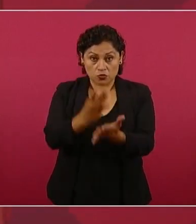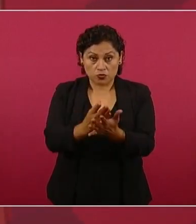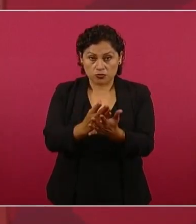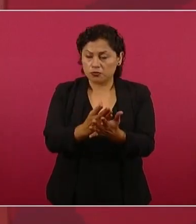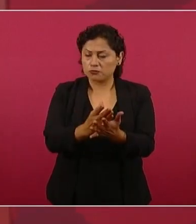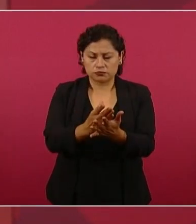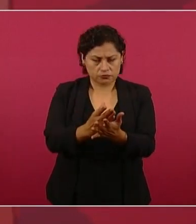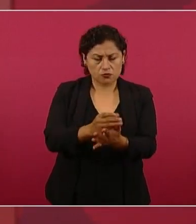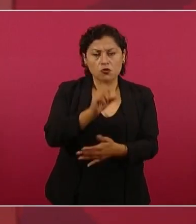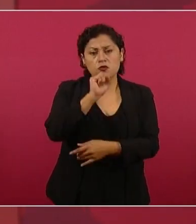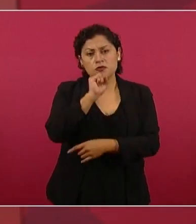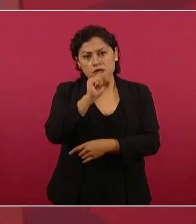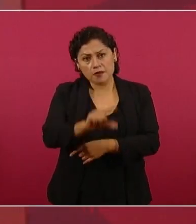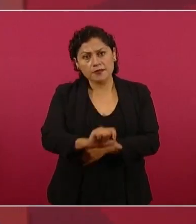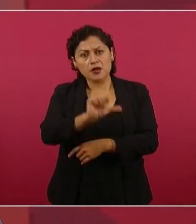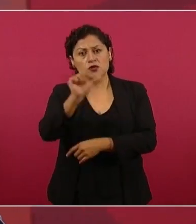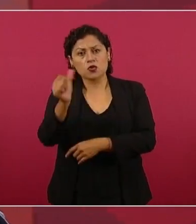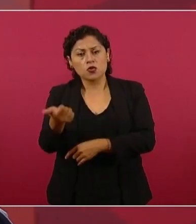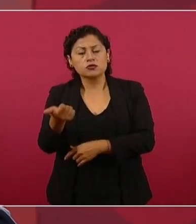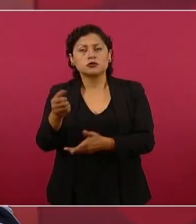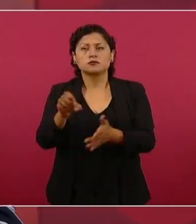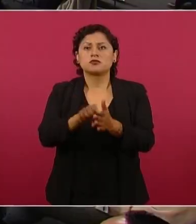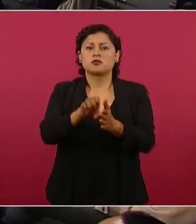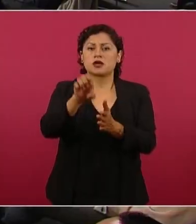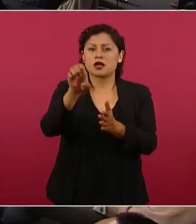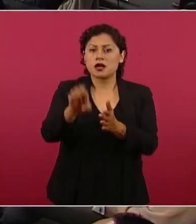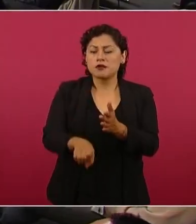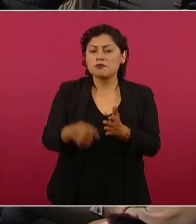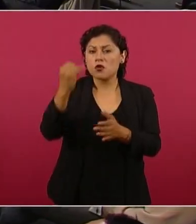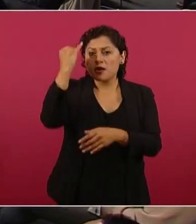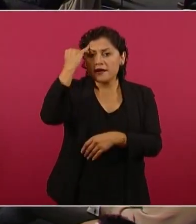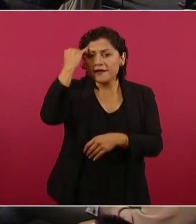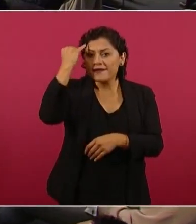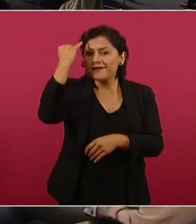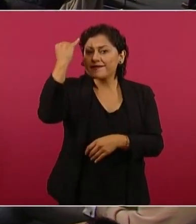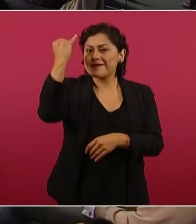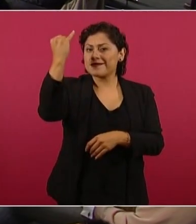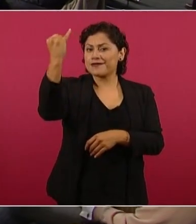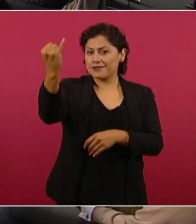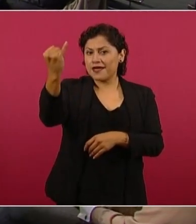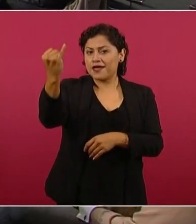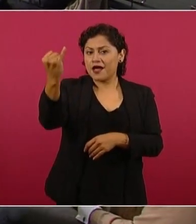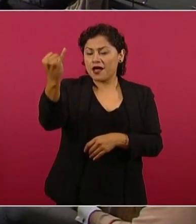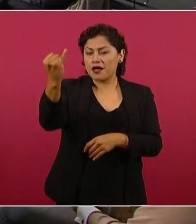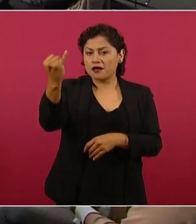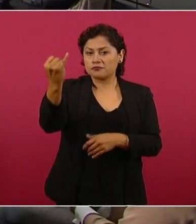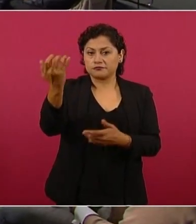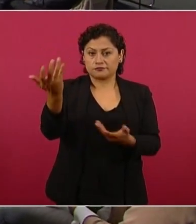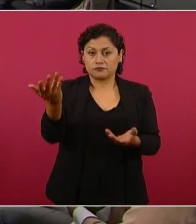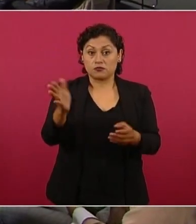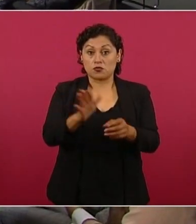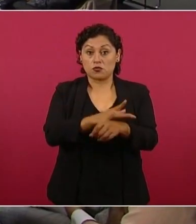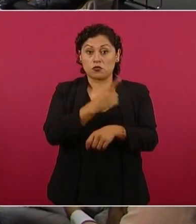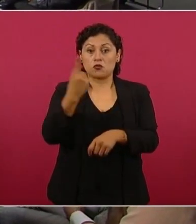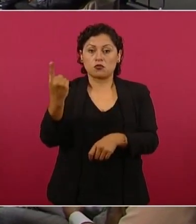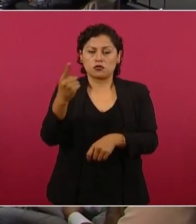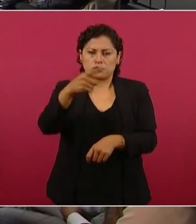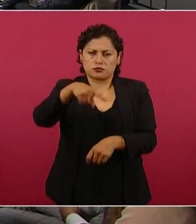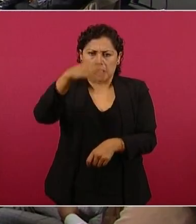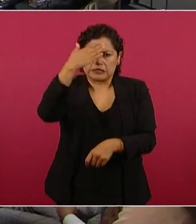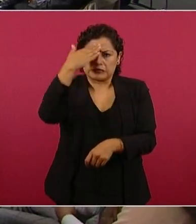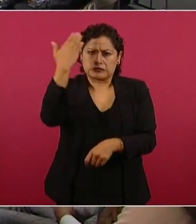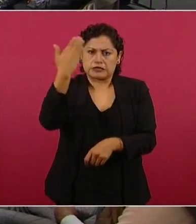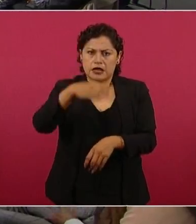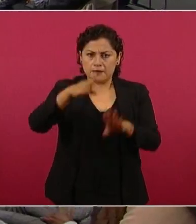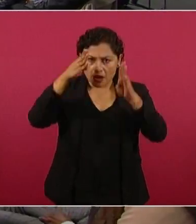lo místico, en el entendido que no solo hay que buscar el bienestar material, sino también